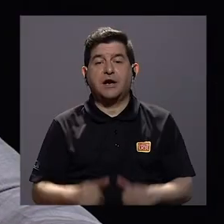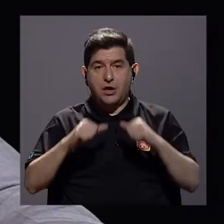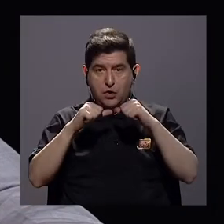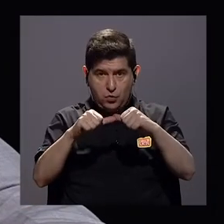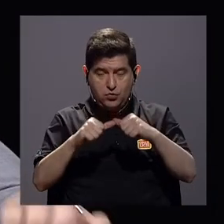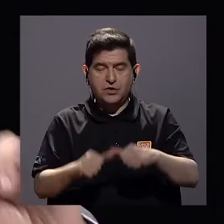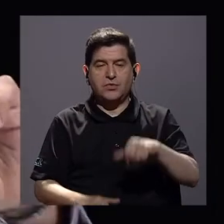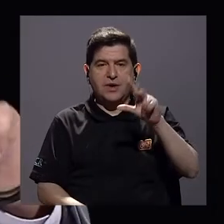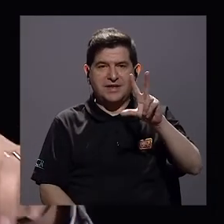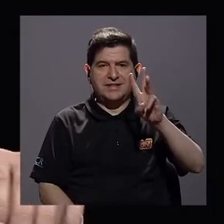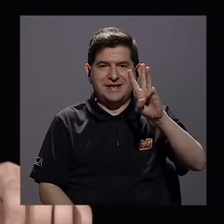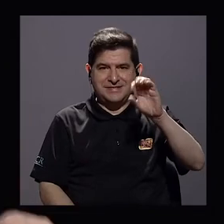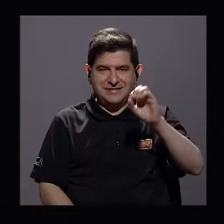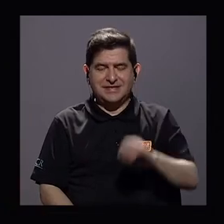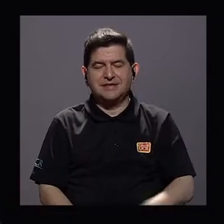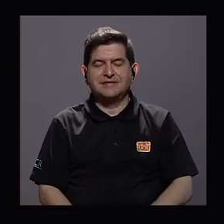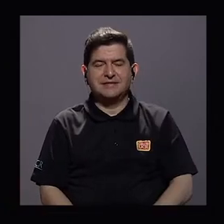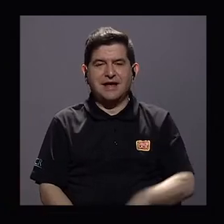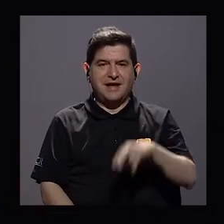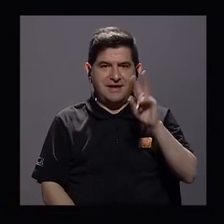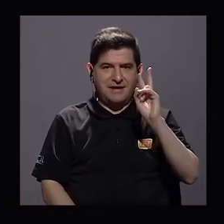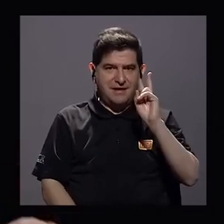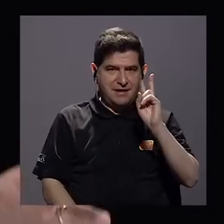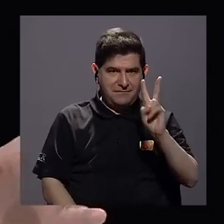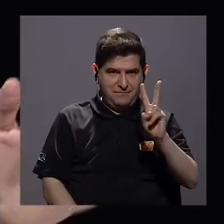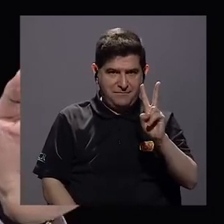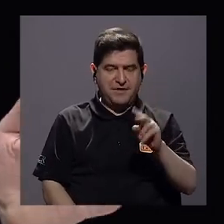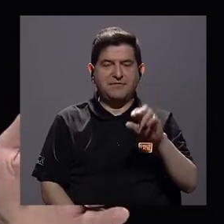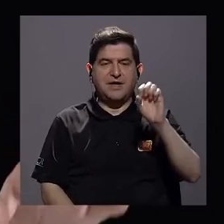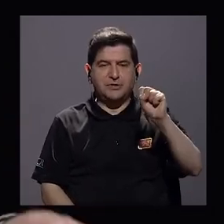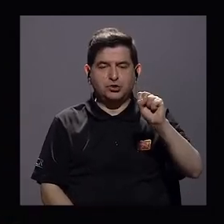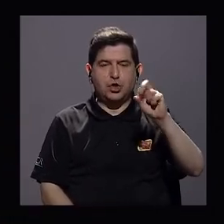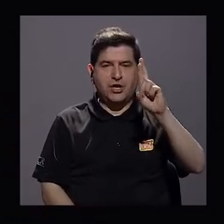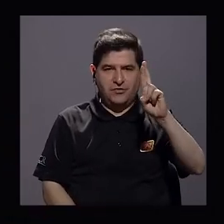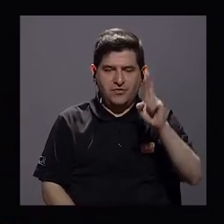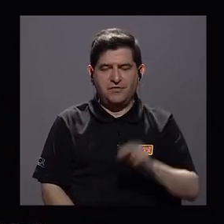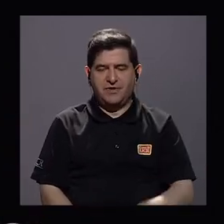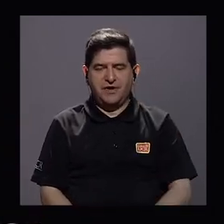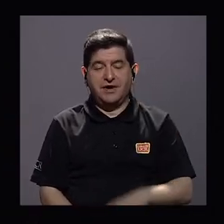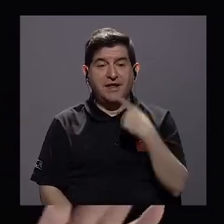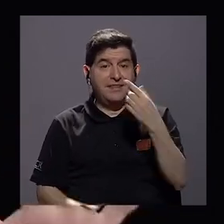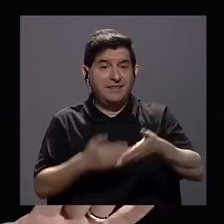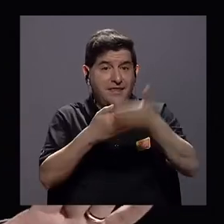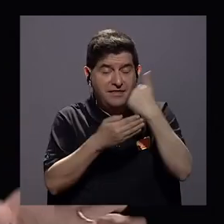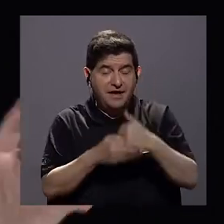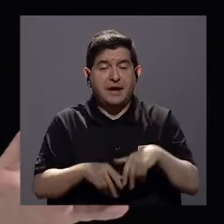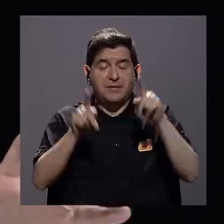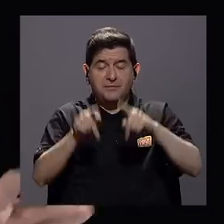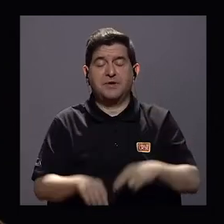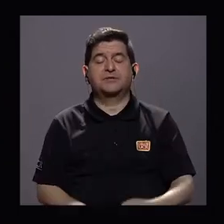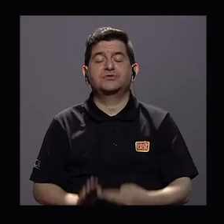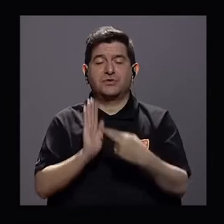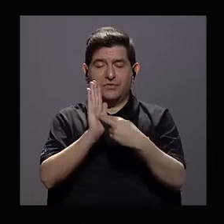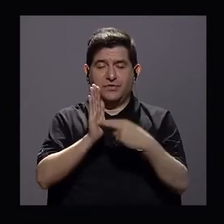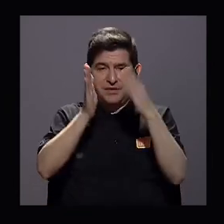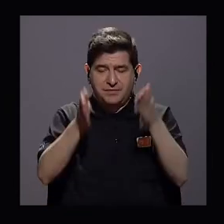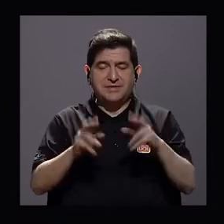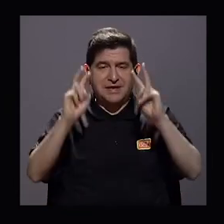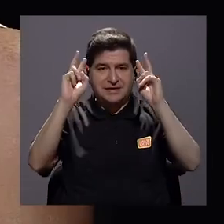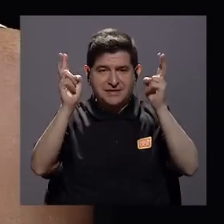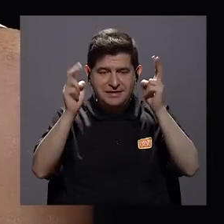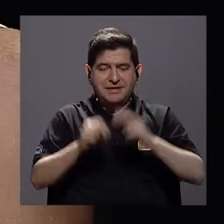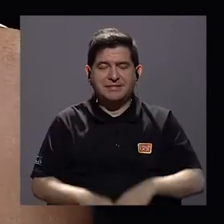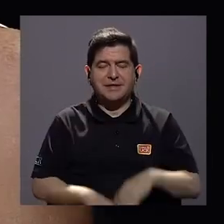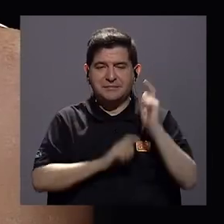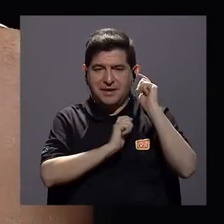Regresamos, estamos en 360 con doña Vivian Soli Rivera, como les decía, una voz autorizada para hablar todo el tema de pesca.